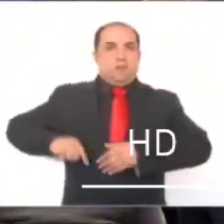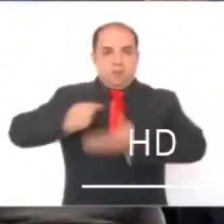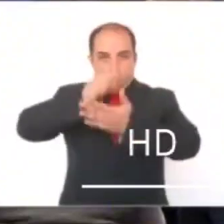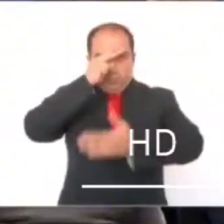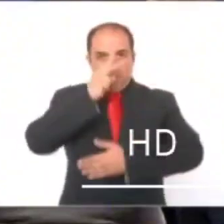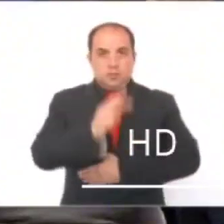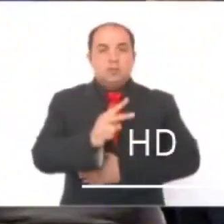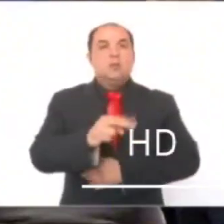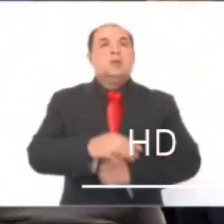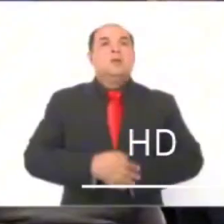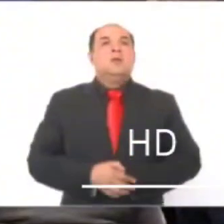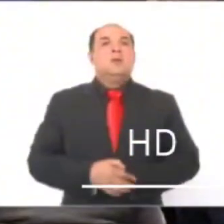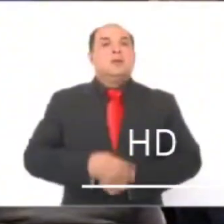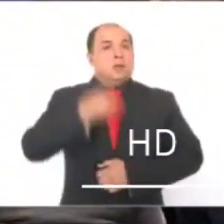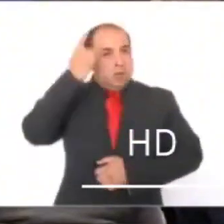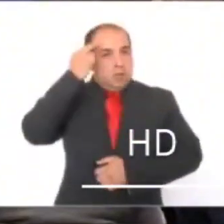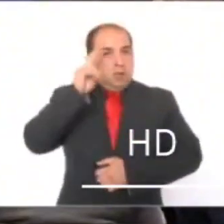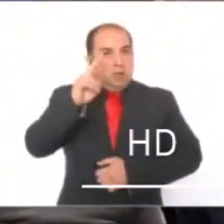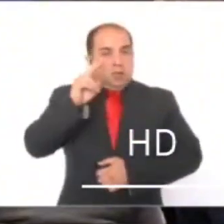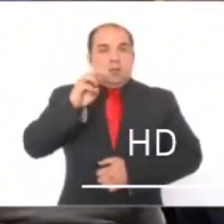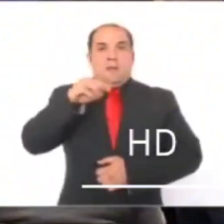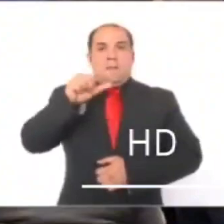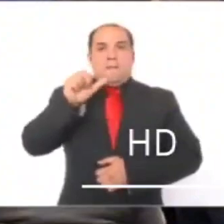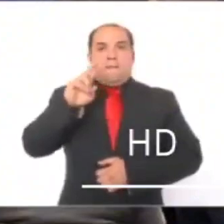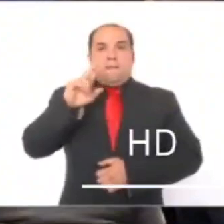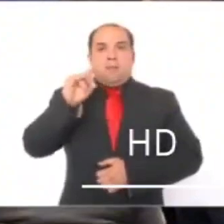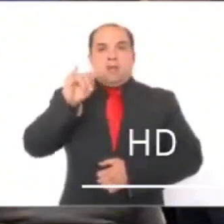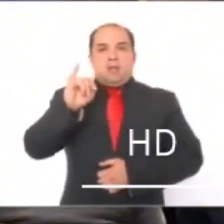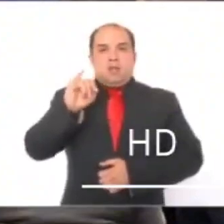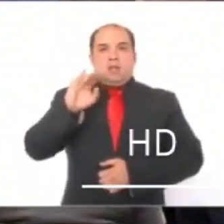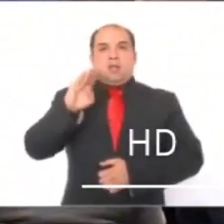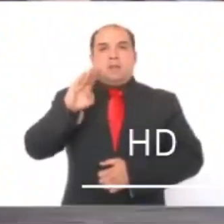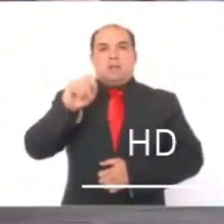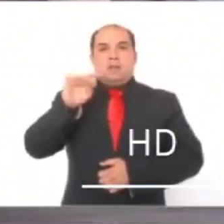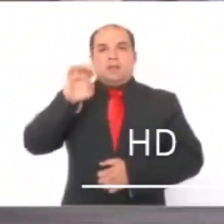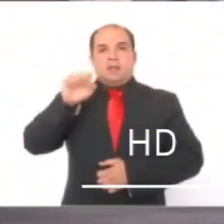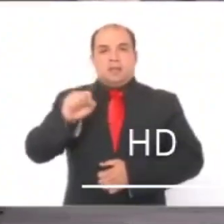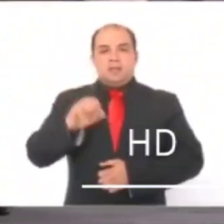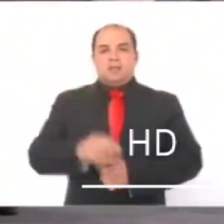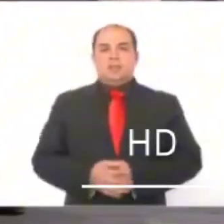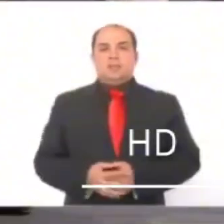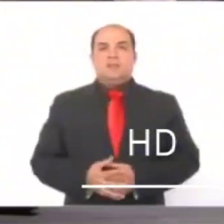México, doctor Martí Batres Guadarrama.